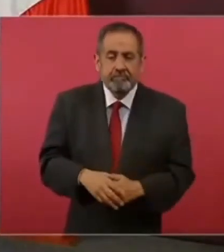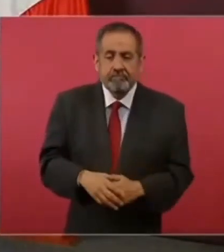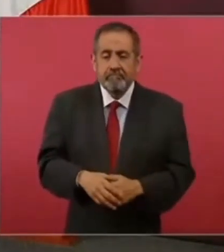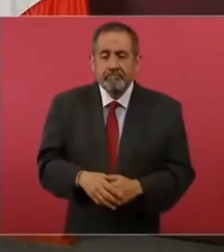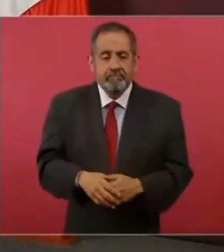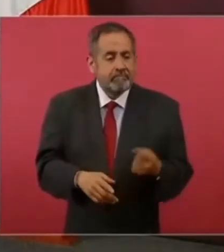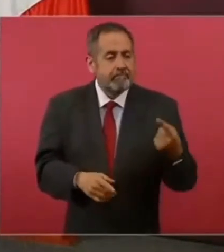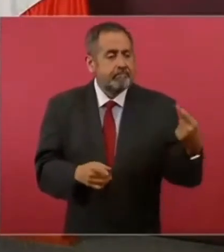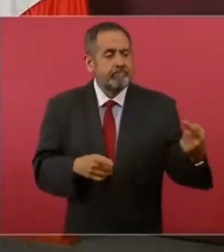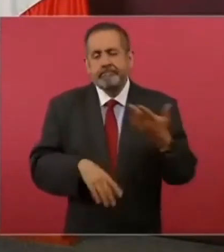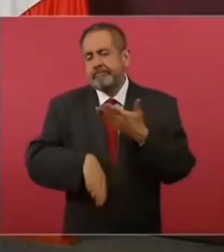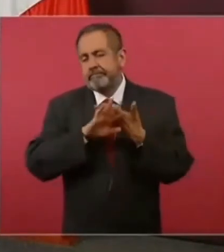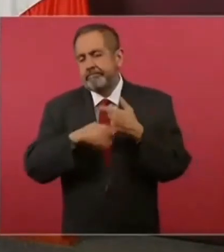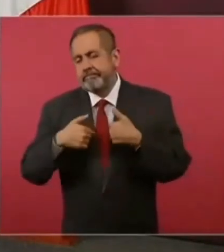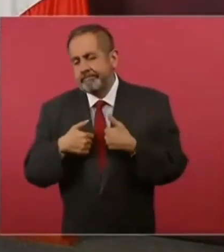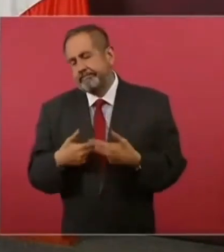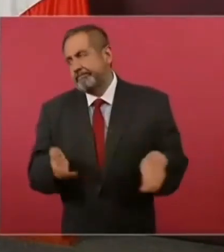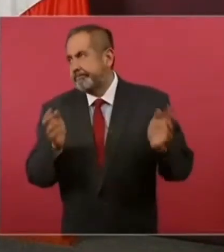esa está en contra de nosotros, ¿no?